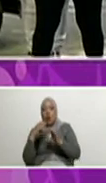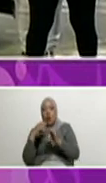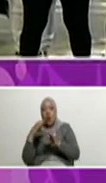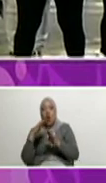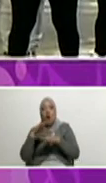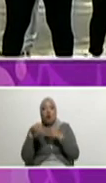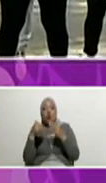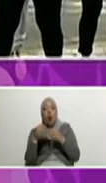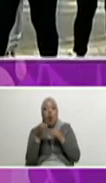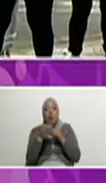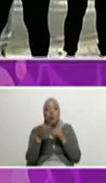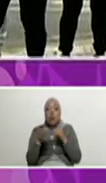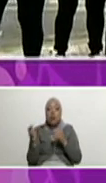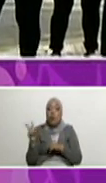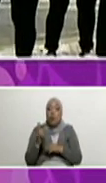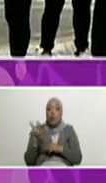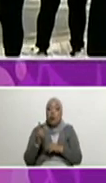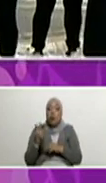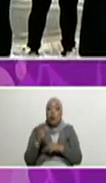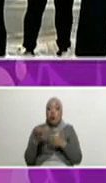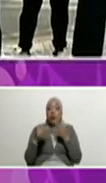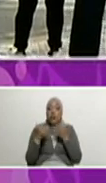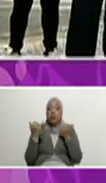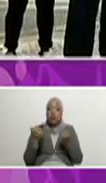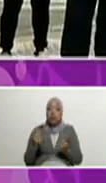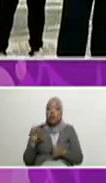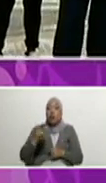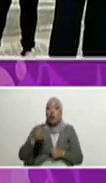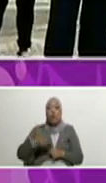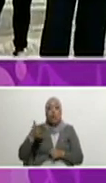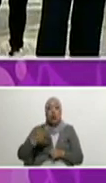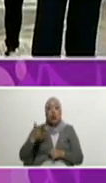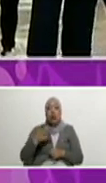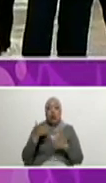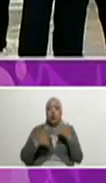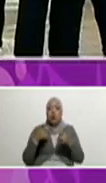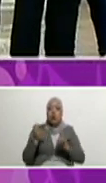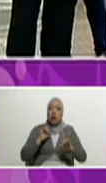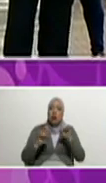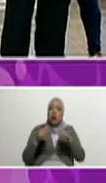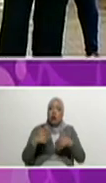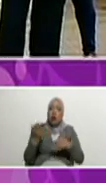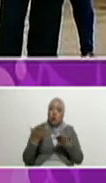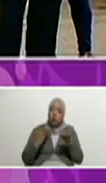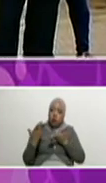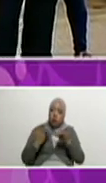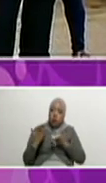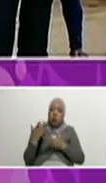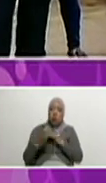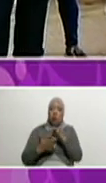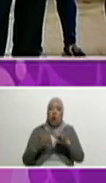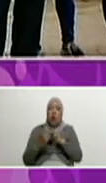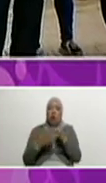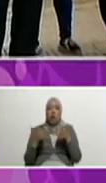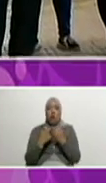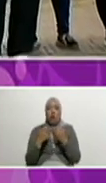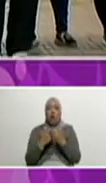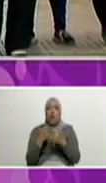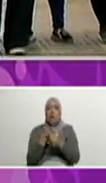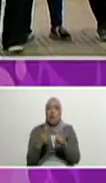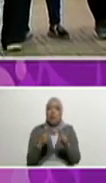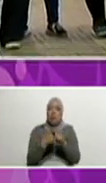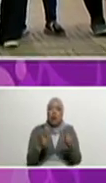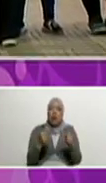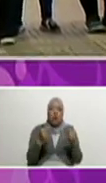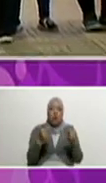los municipios del país. En esta etapa en que estamos enfrentando sanciones, pariendo recursos, pero